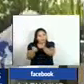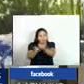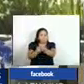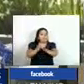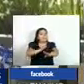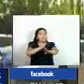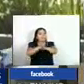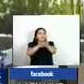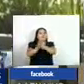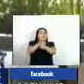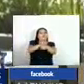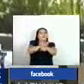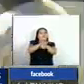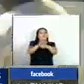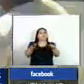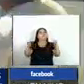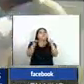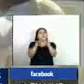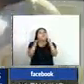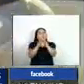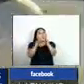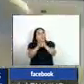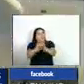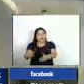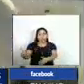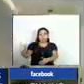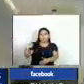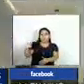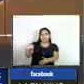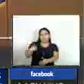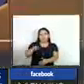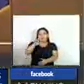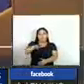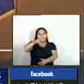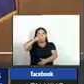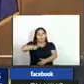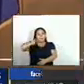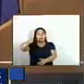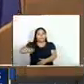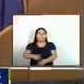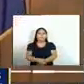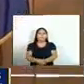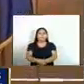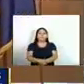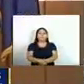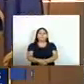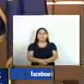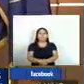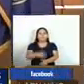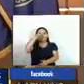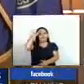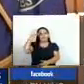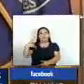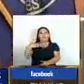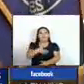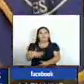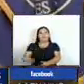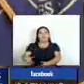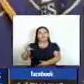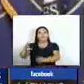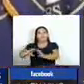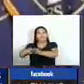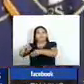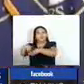incluida la expansión de disponibilidad de vacunas en los próximos tres meses la presidenta de la Cámara de Representantes